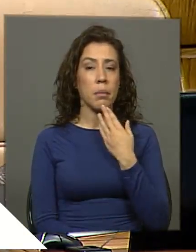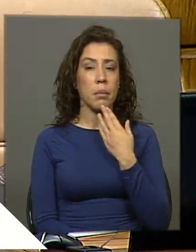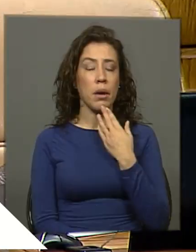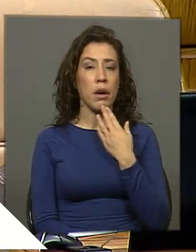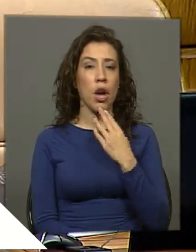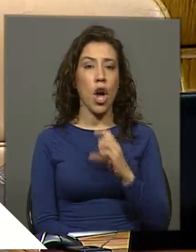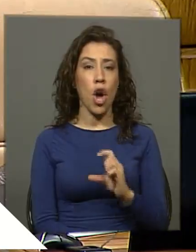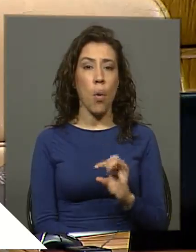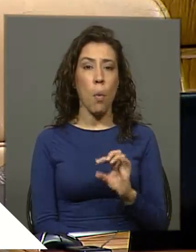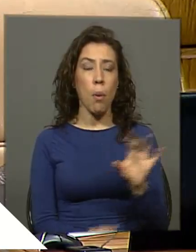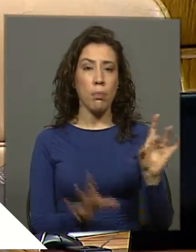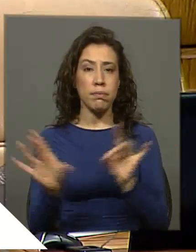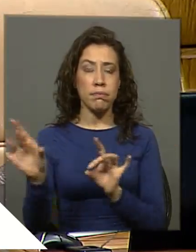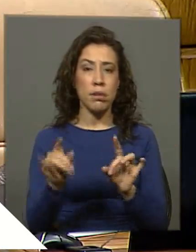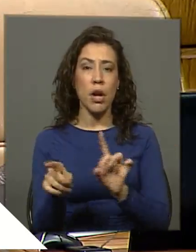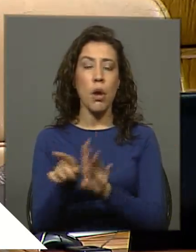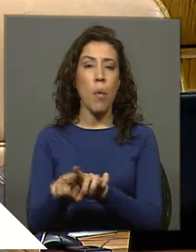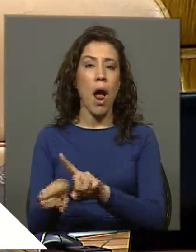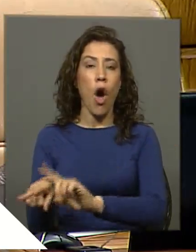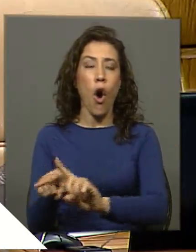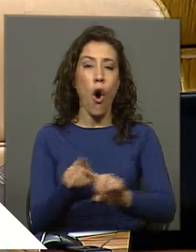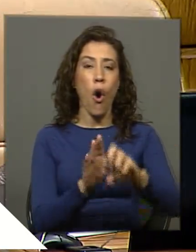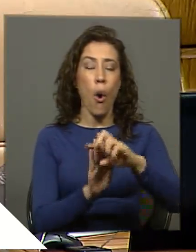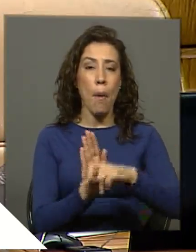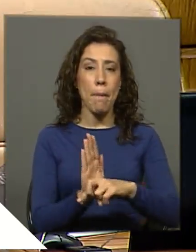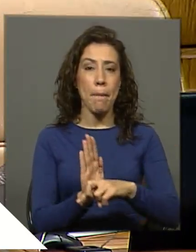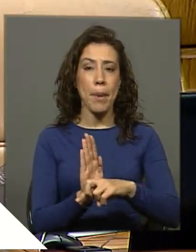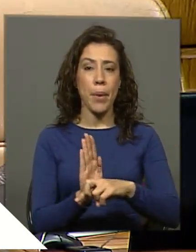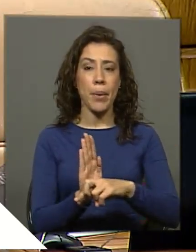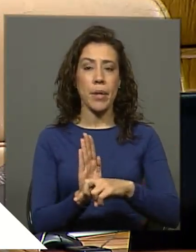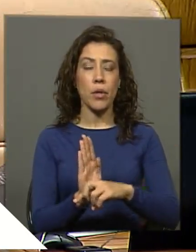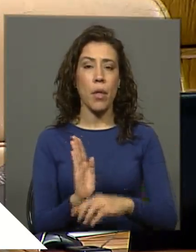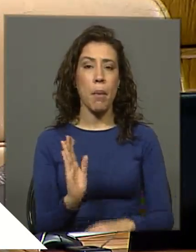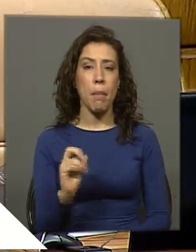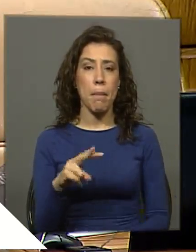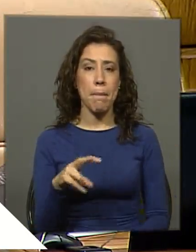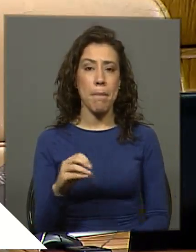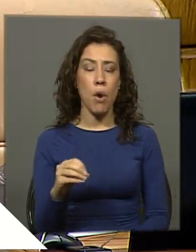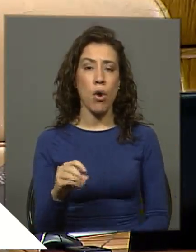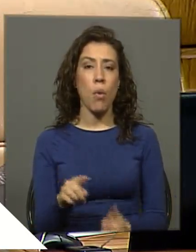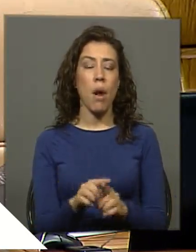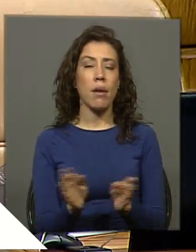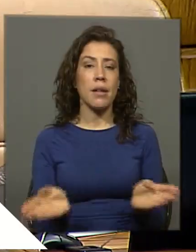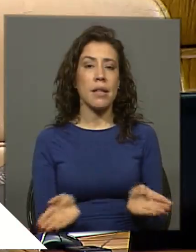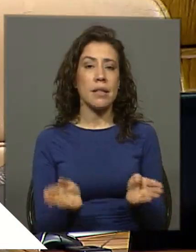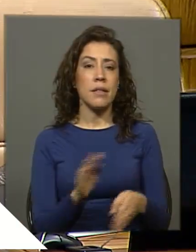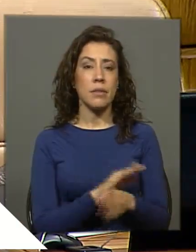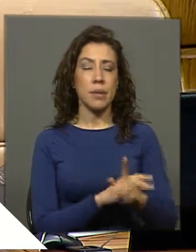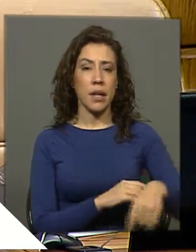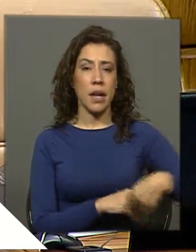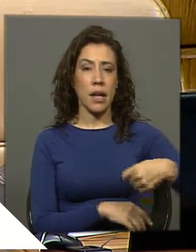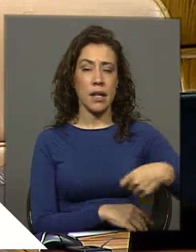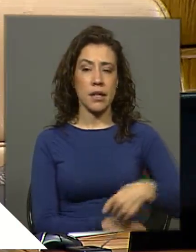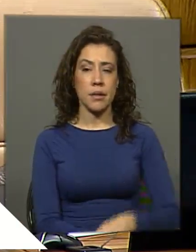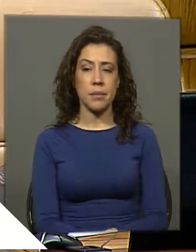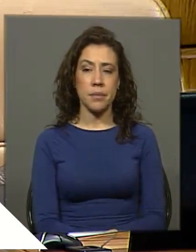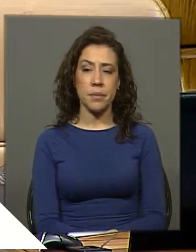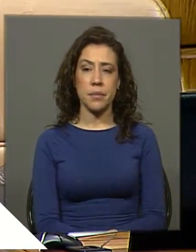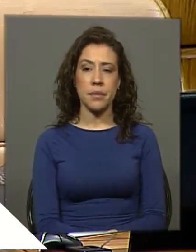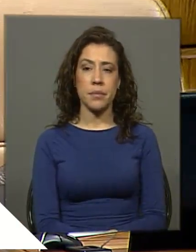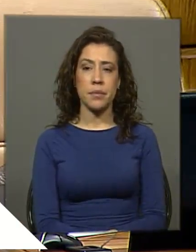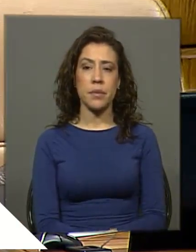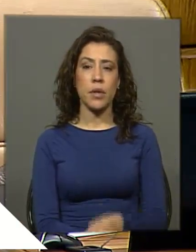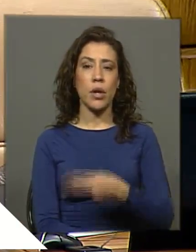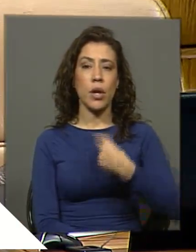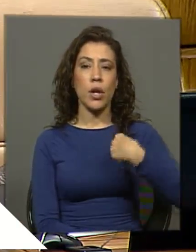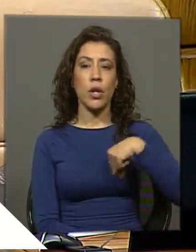cupos como lo hemos visto en otras iniciativas de bonificaciones o de incentivos al retiro para nosotros